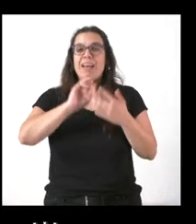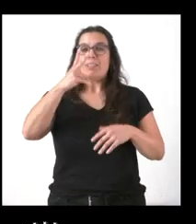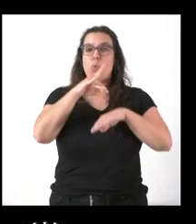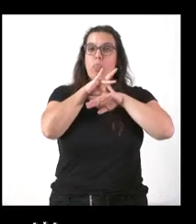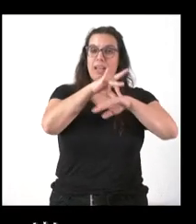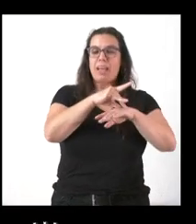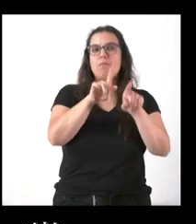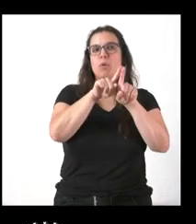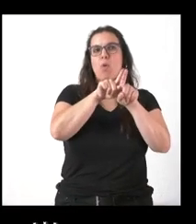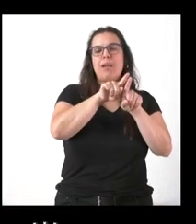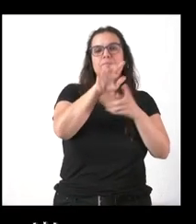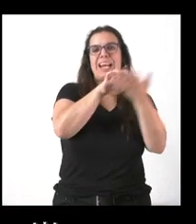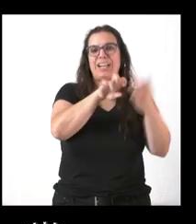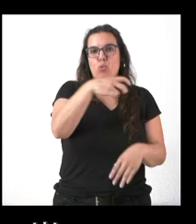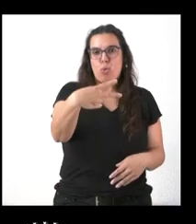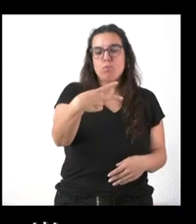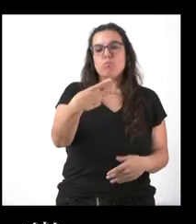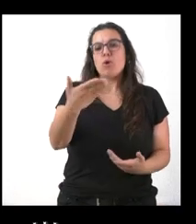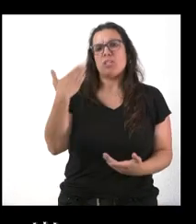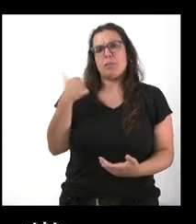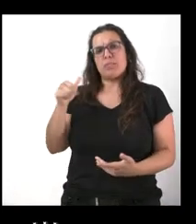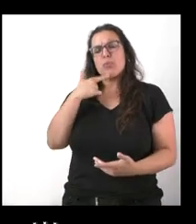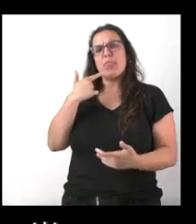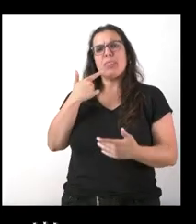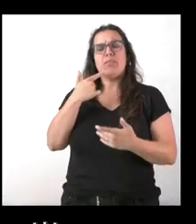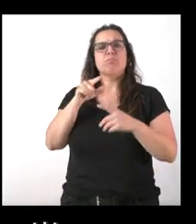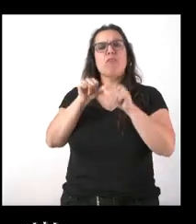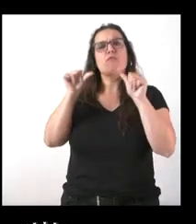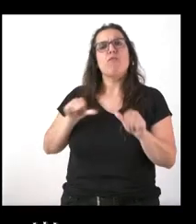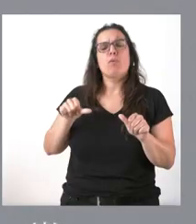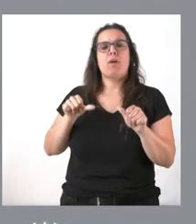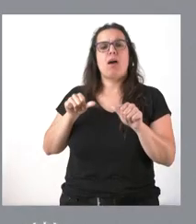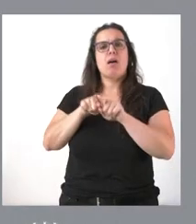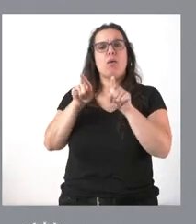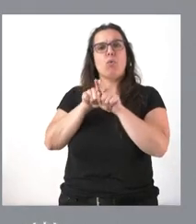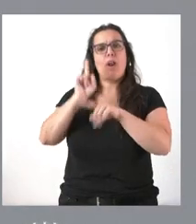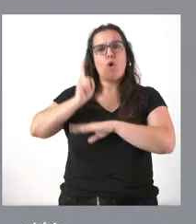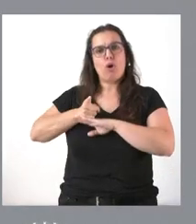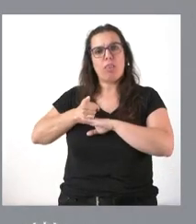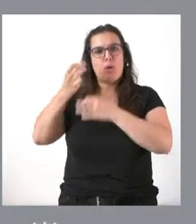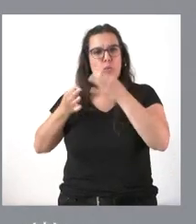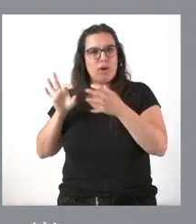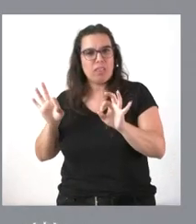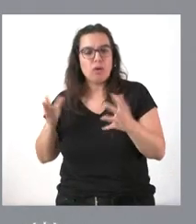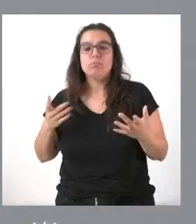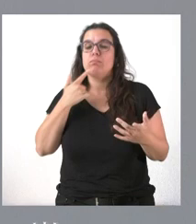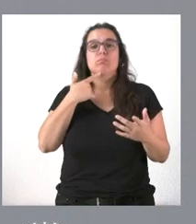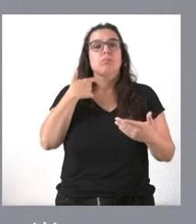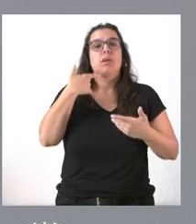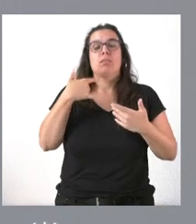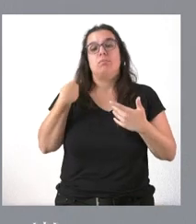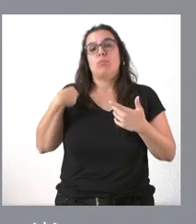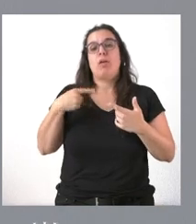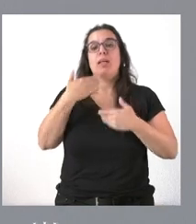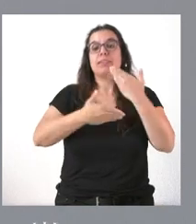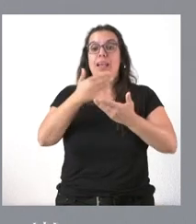orden con informes jurídicos va a ser resolución o va a ser orden serán el trámite de elaboración como se determina la fórmula jurídica